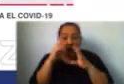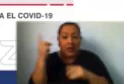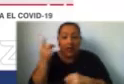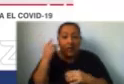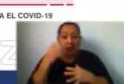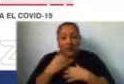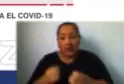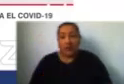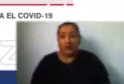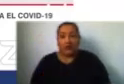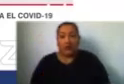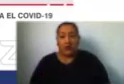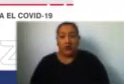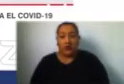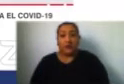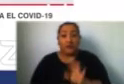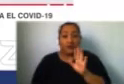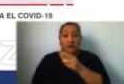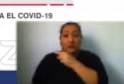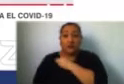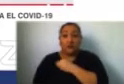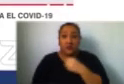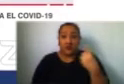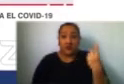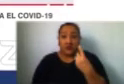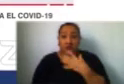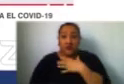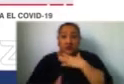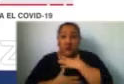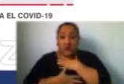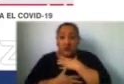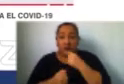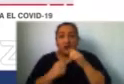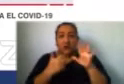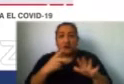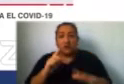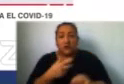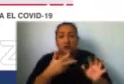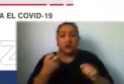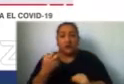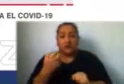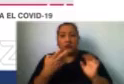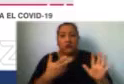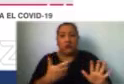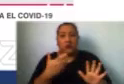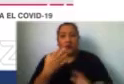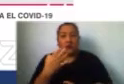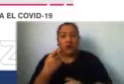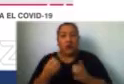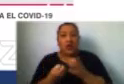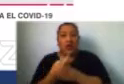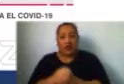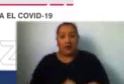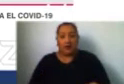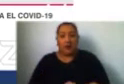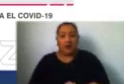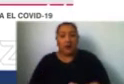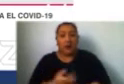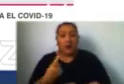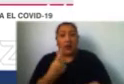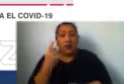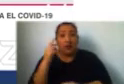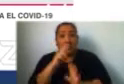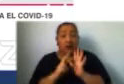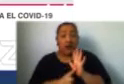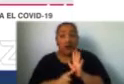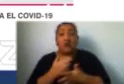Salud. Para el Ministerio de Salud solamente habría 8.374 casos en la región Arequipa. Para la Gerencia Regional